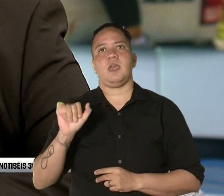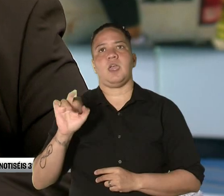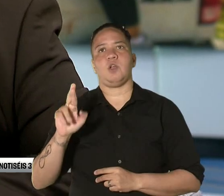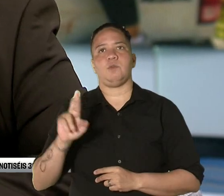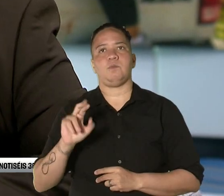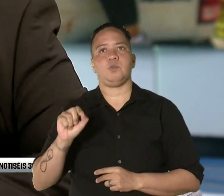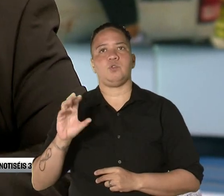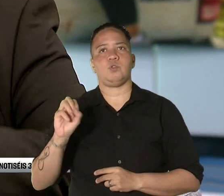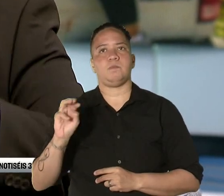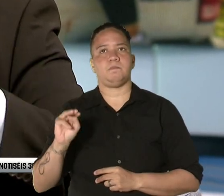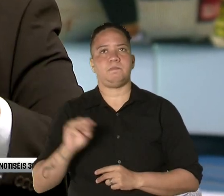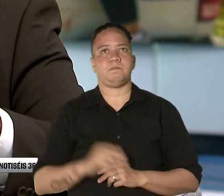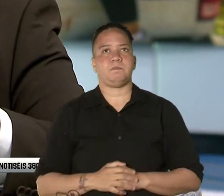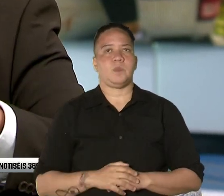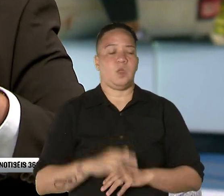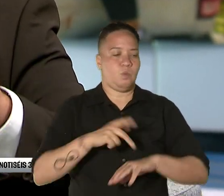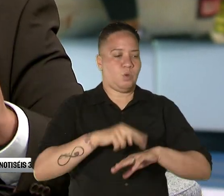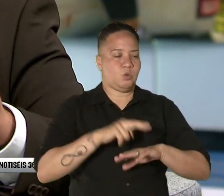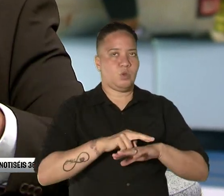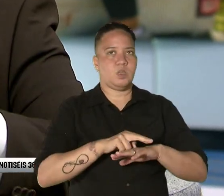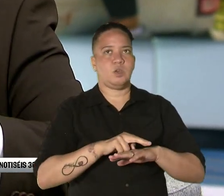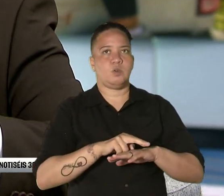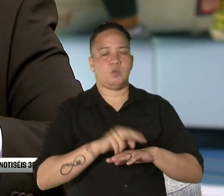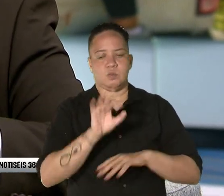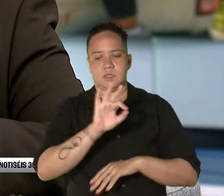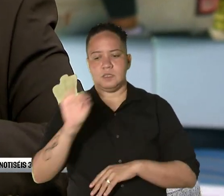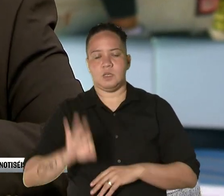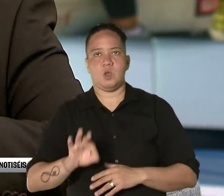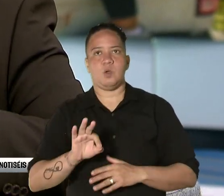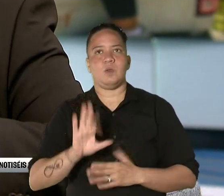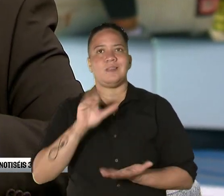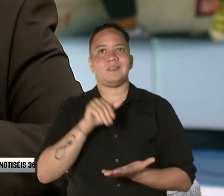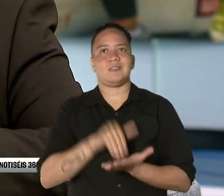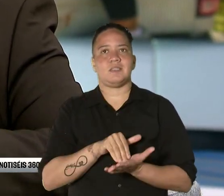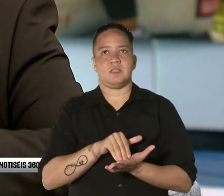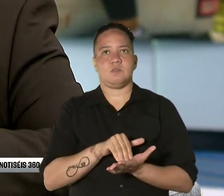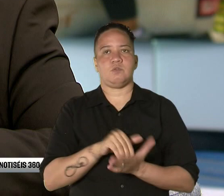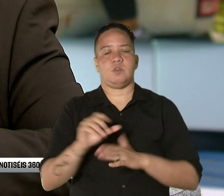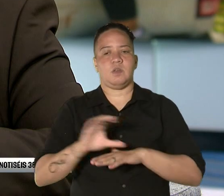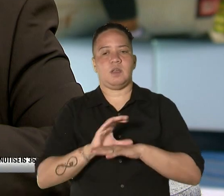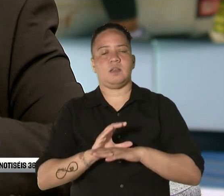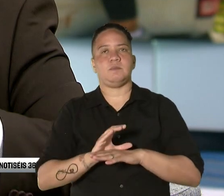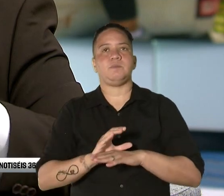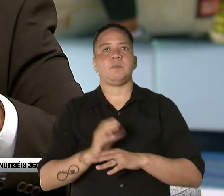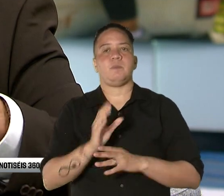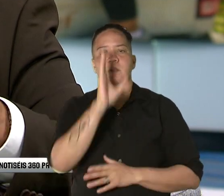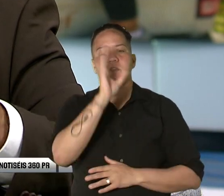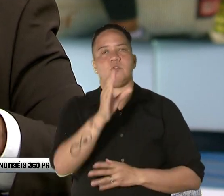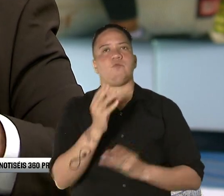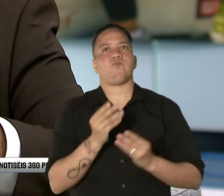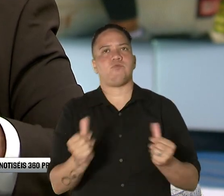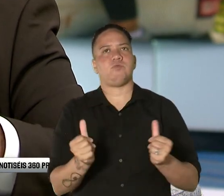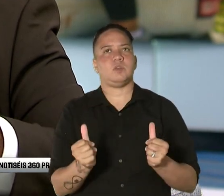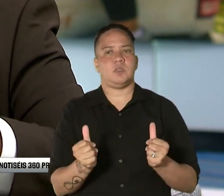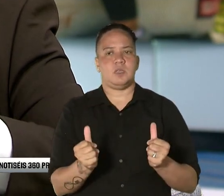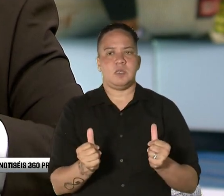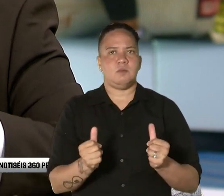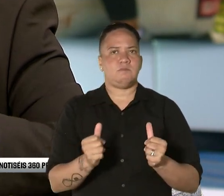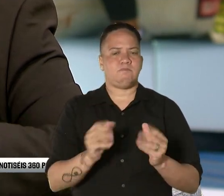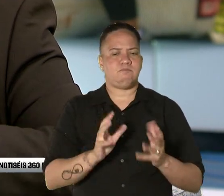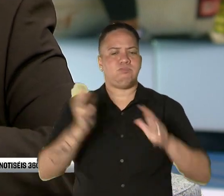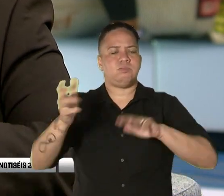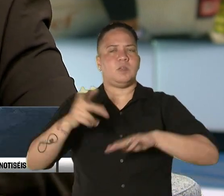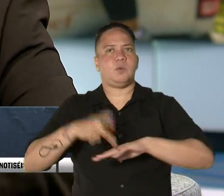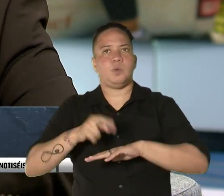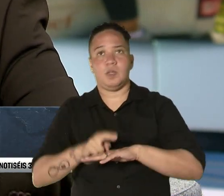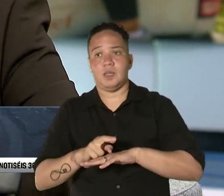Bueno amigos Puerto Rico ha sido designado como Job del Caribe para dairate por lo que el eventualidad de un desastre natural tanto